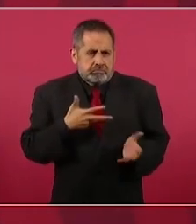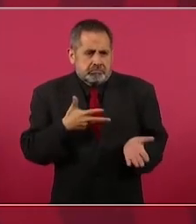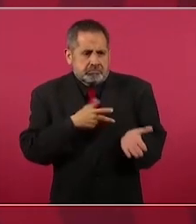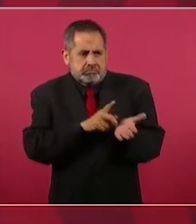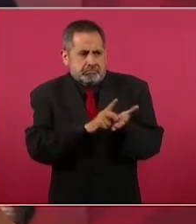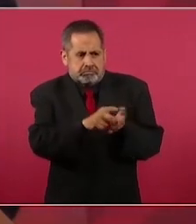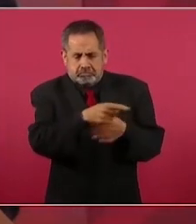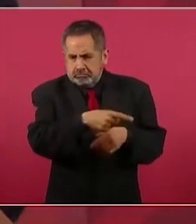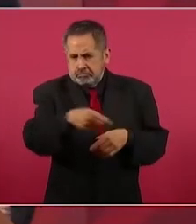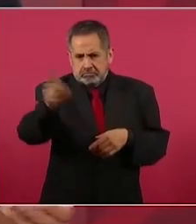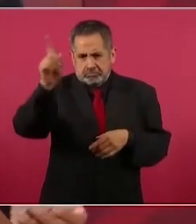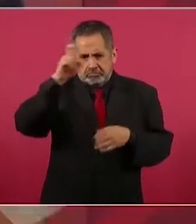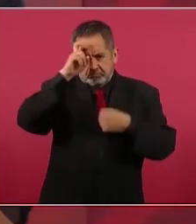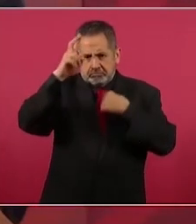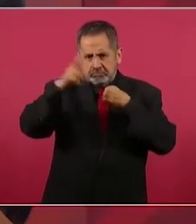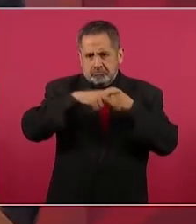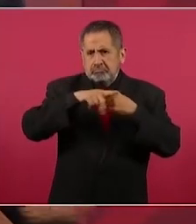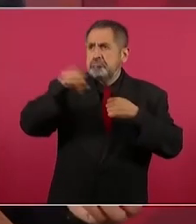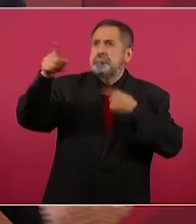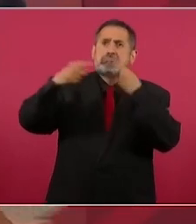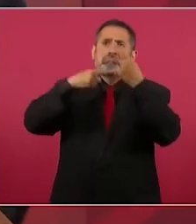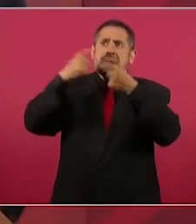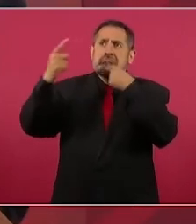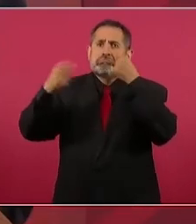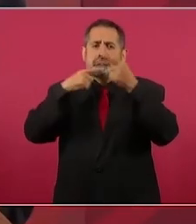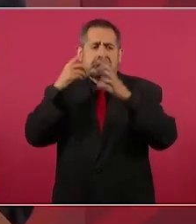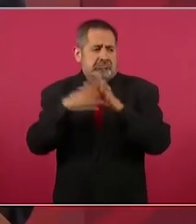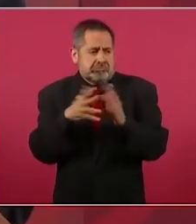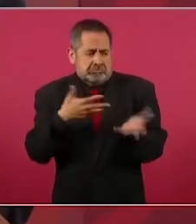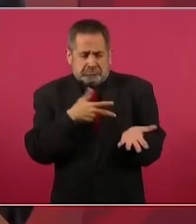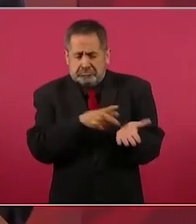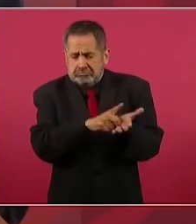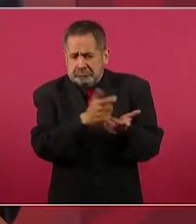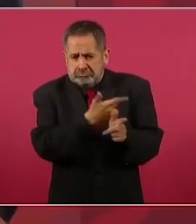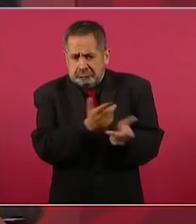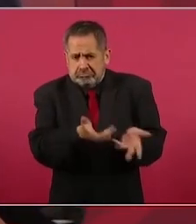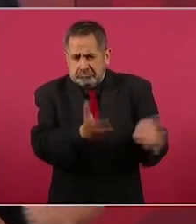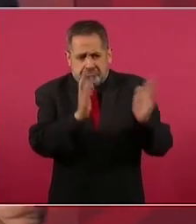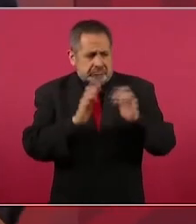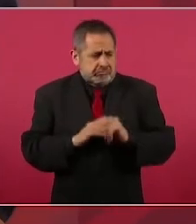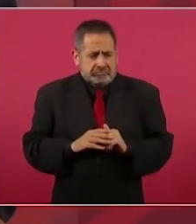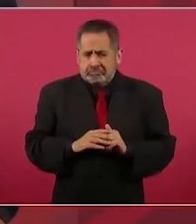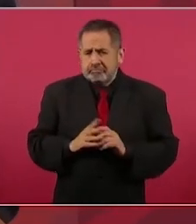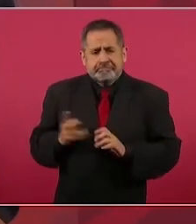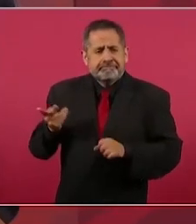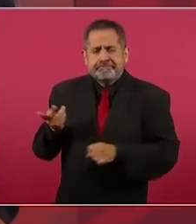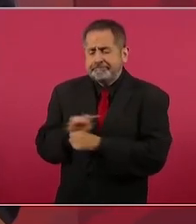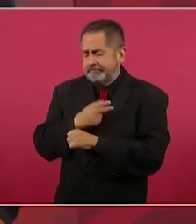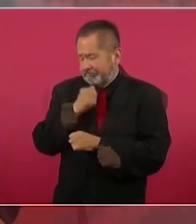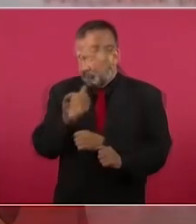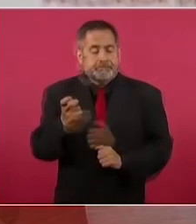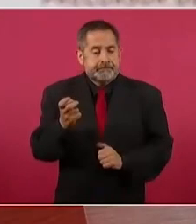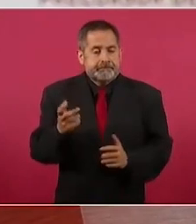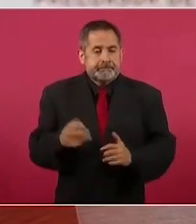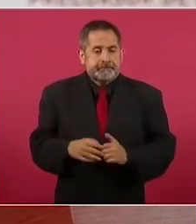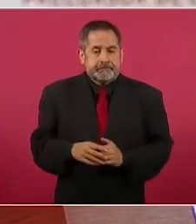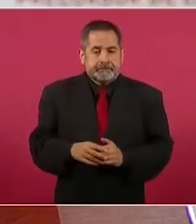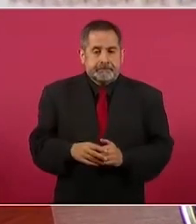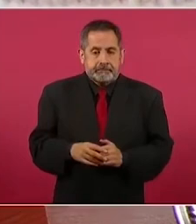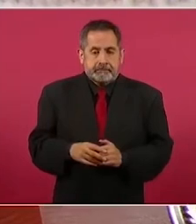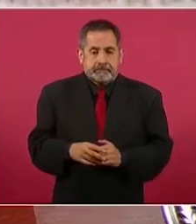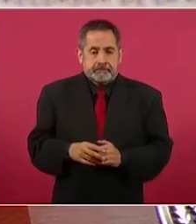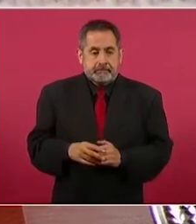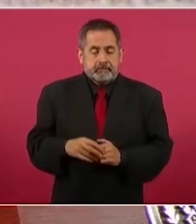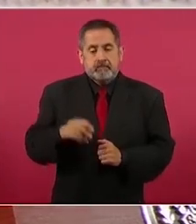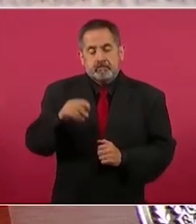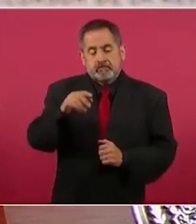derecho de ir a denunciar lo que quiera, no pasa absolutamente nada. Cuando